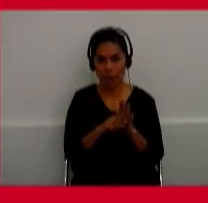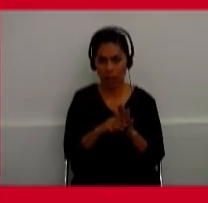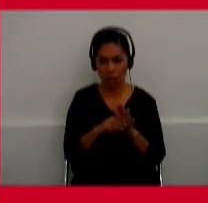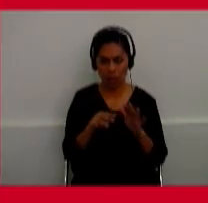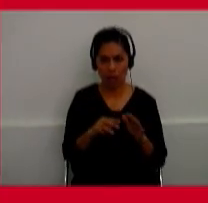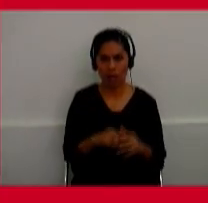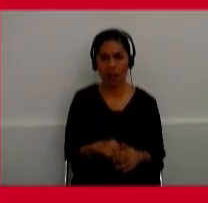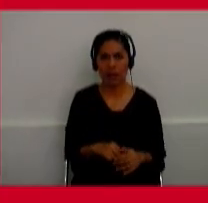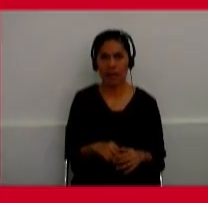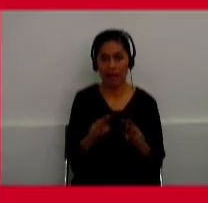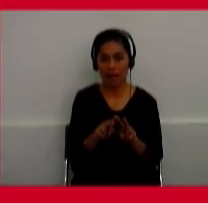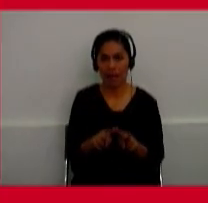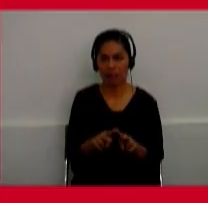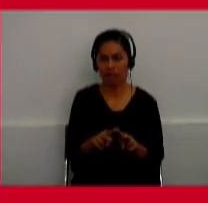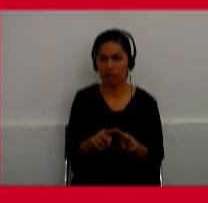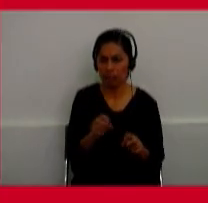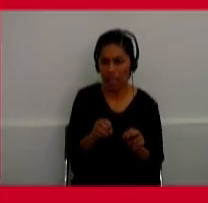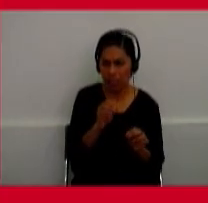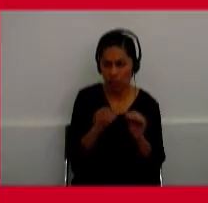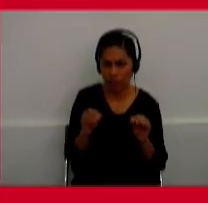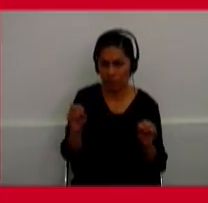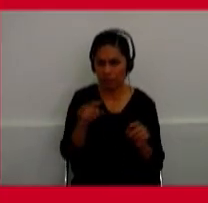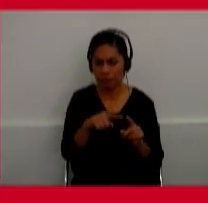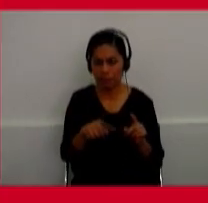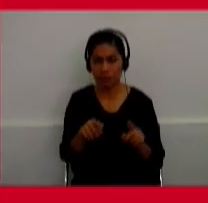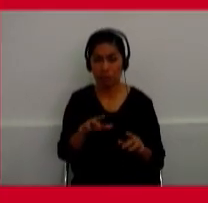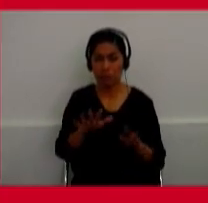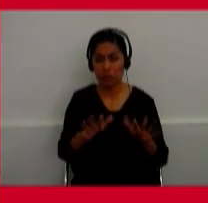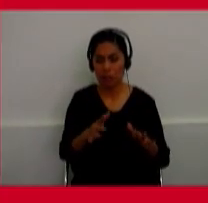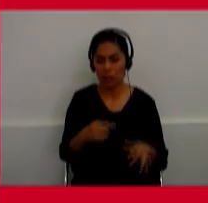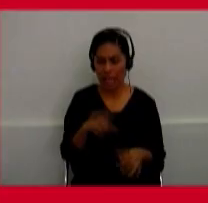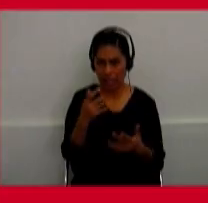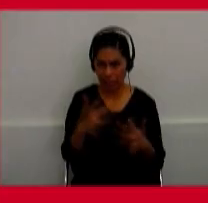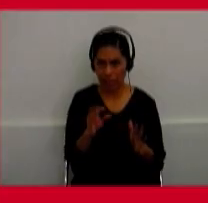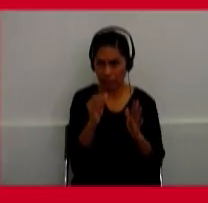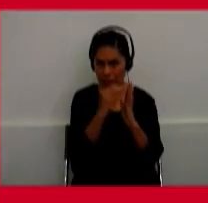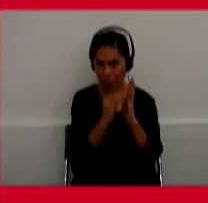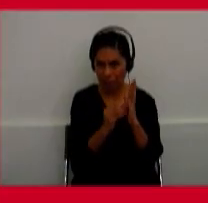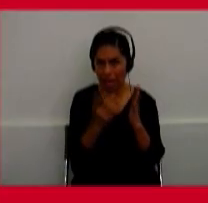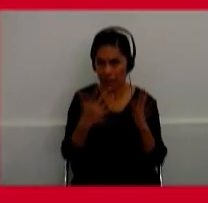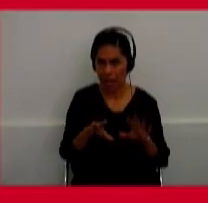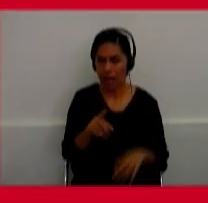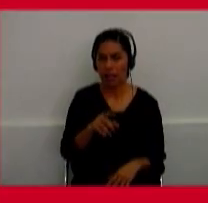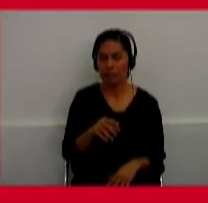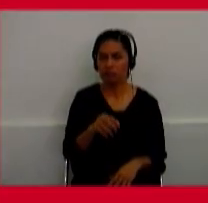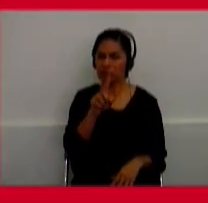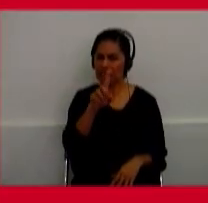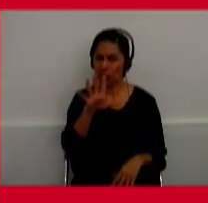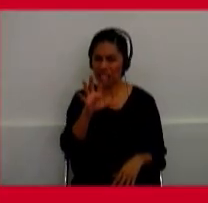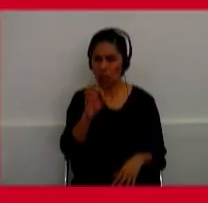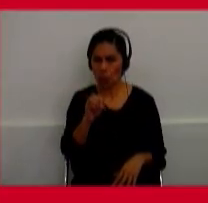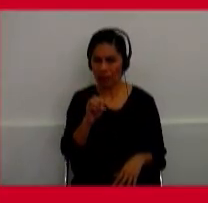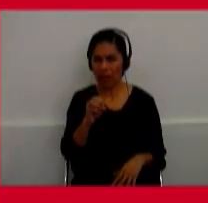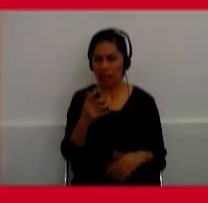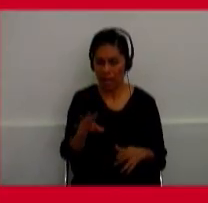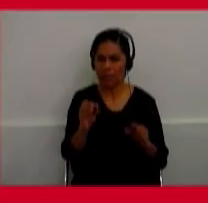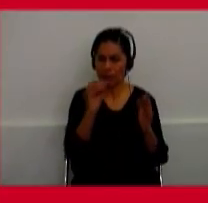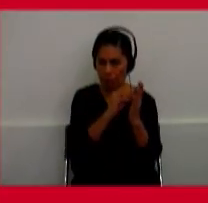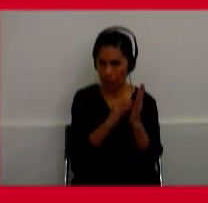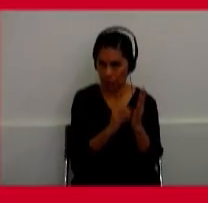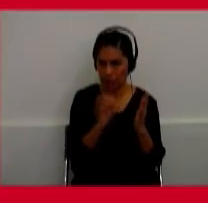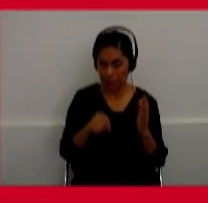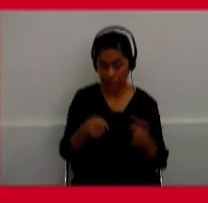¿no? Ya teníamos aproximadamente 150 datos de los camiones que habían fallado, separamos